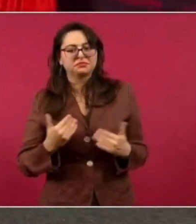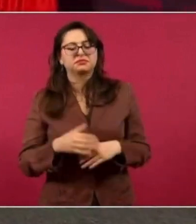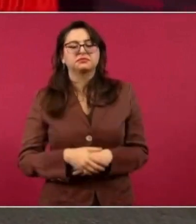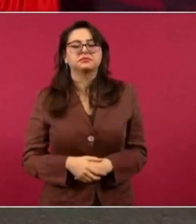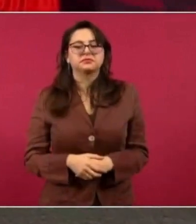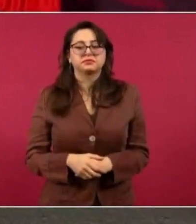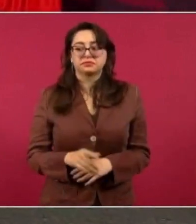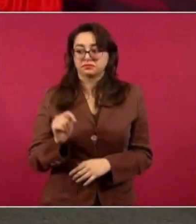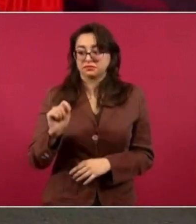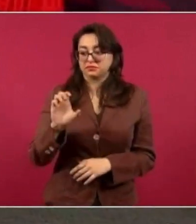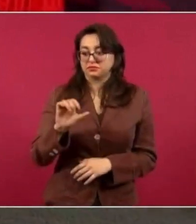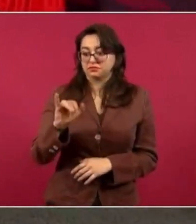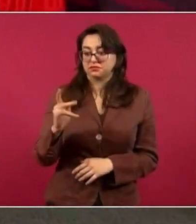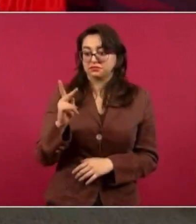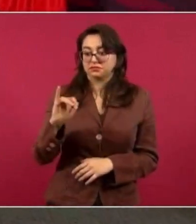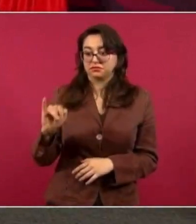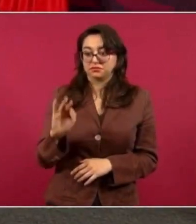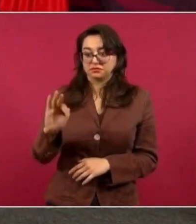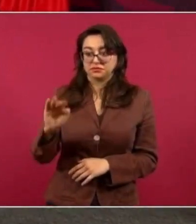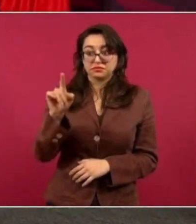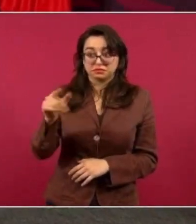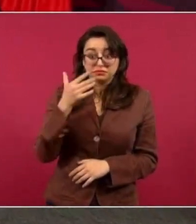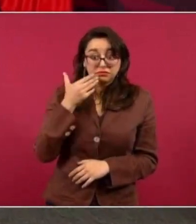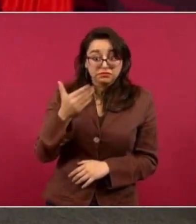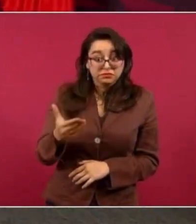legalmente actuó así